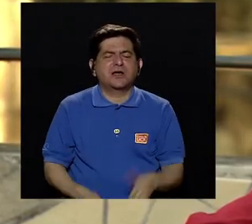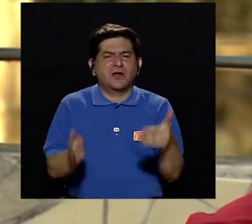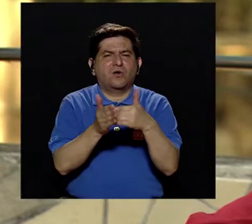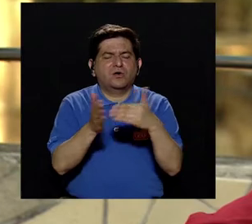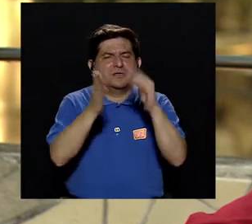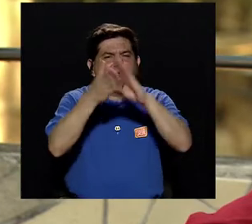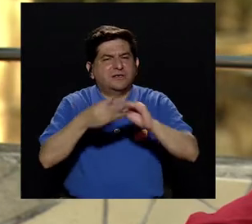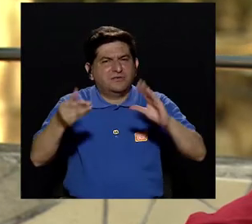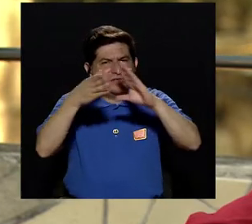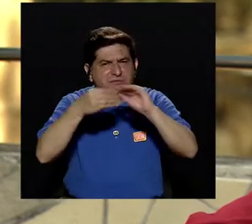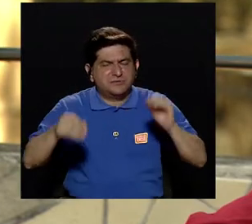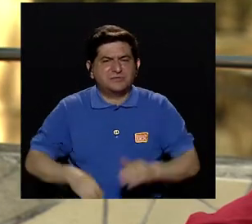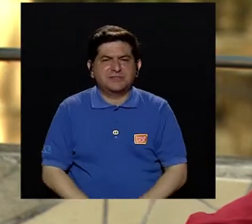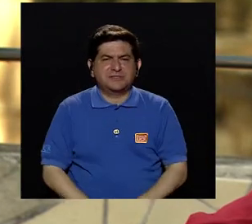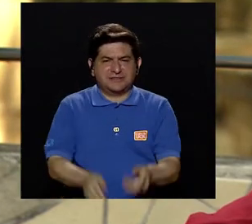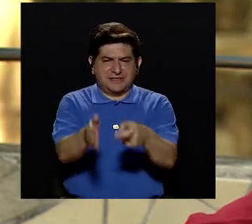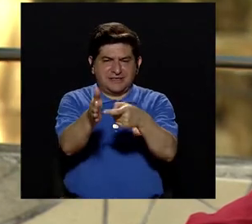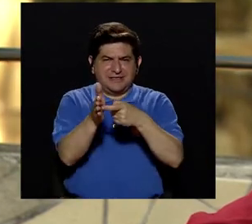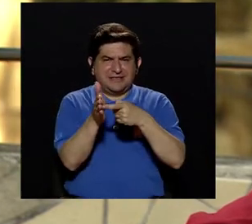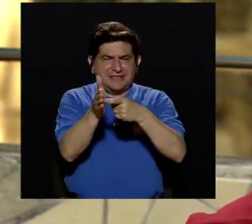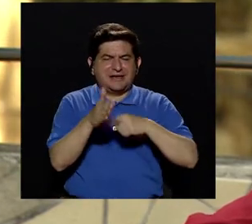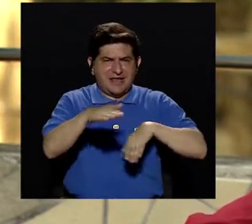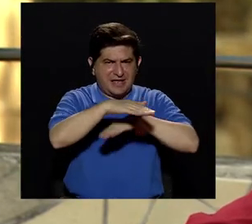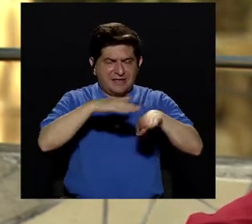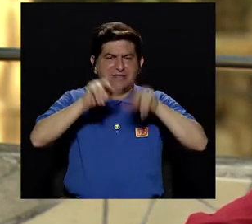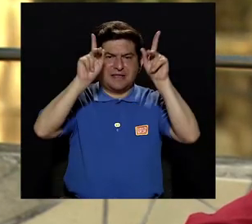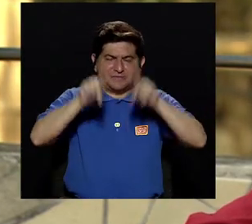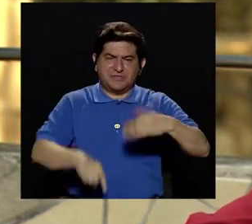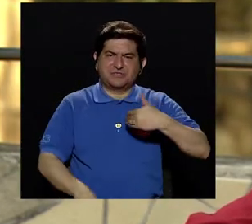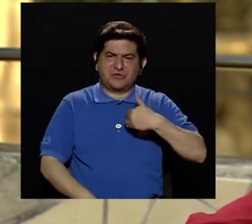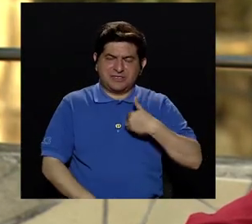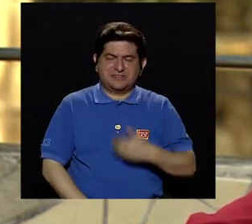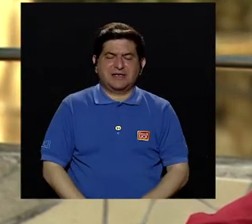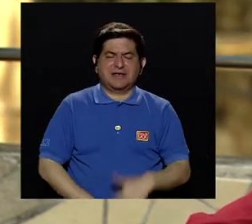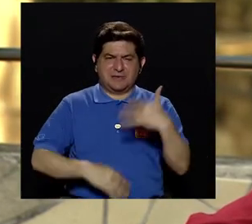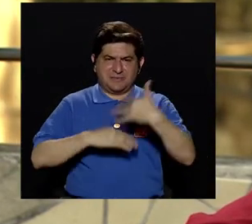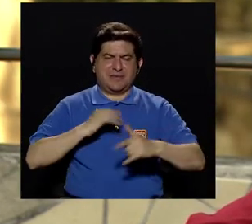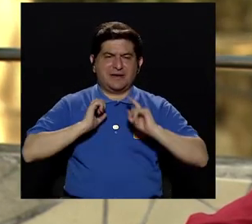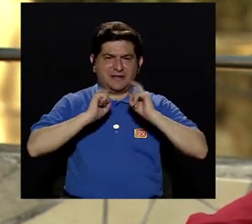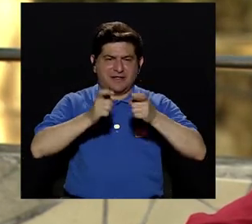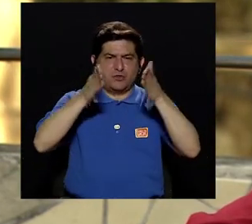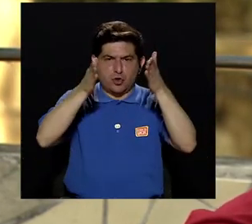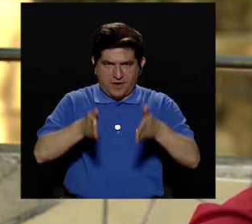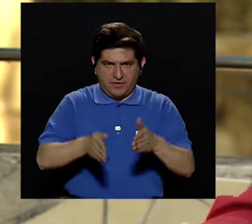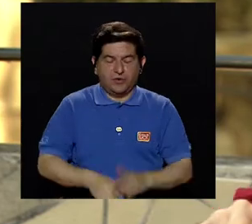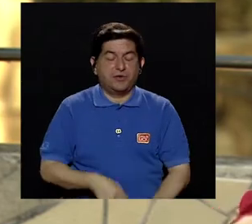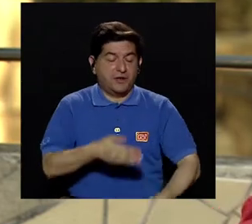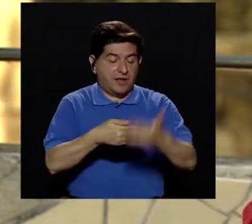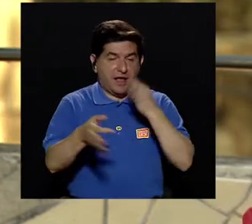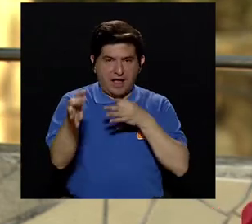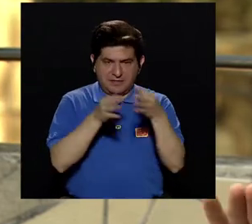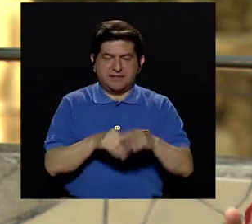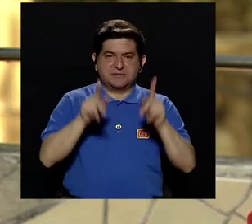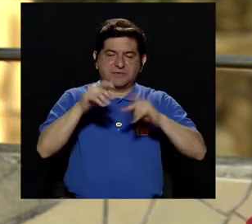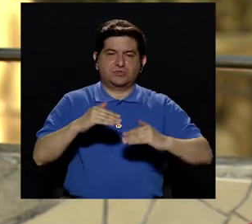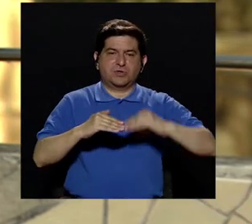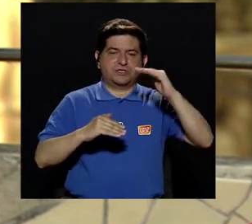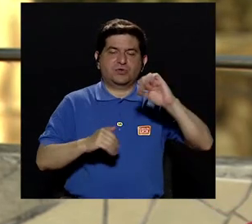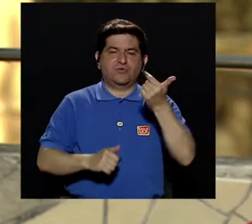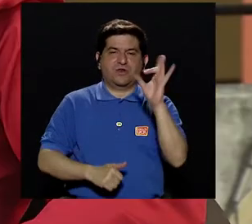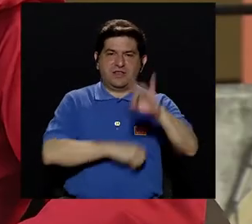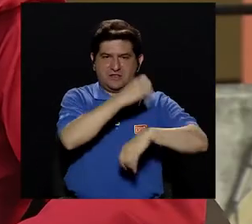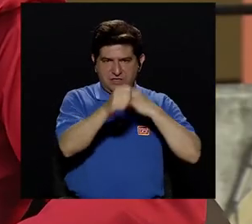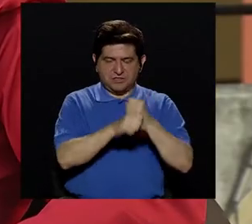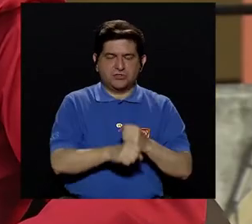repasar nuevamente cuáles son los requisitos básicos que una persona debe tener para ser donador. Sí, como decíamos anteriormente, debe ser mayor de